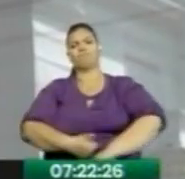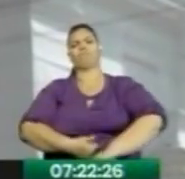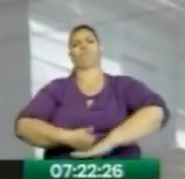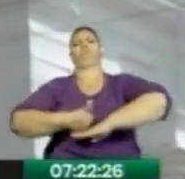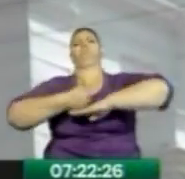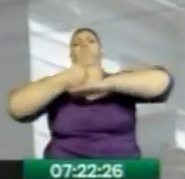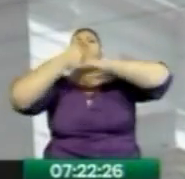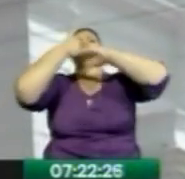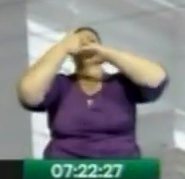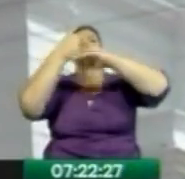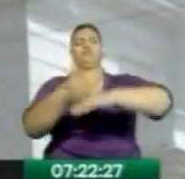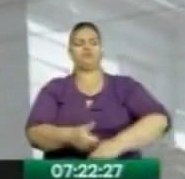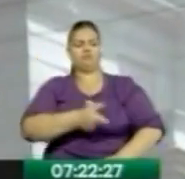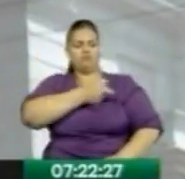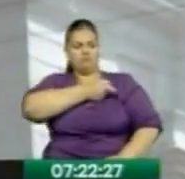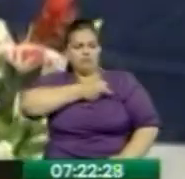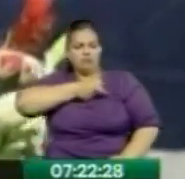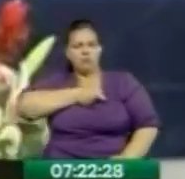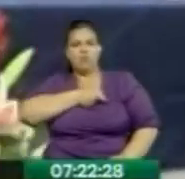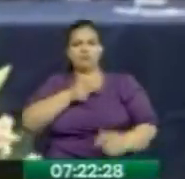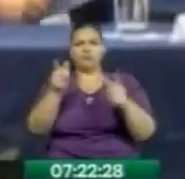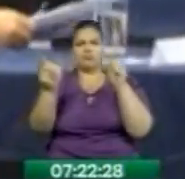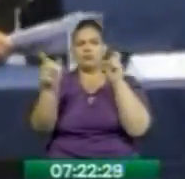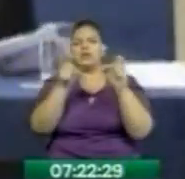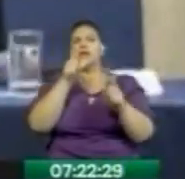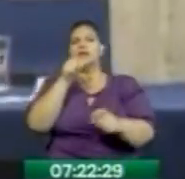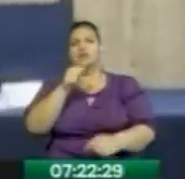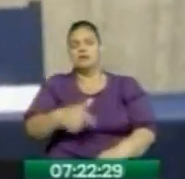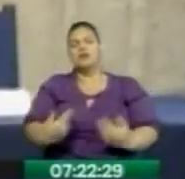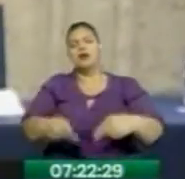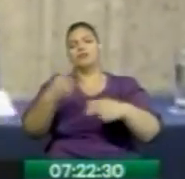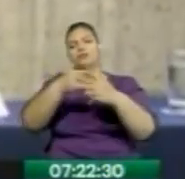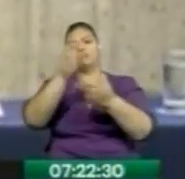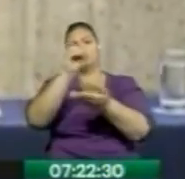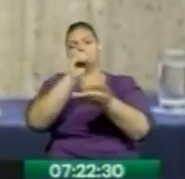diferentes fuerzas de la institución. Informó Patricia Aldaz.